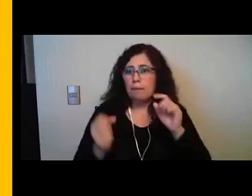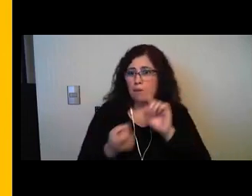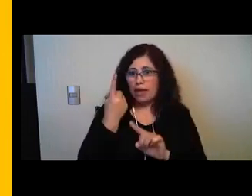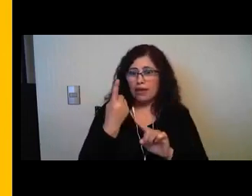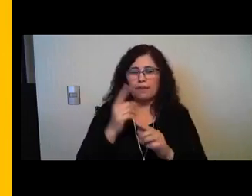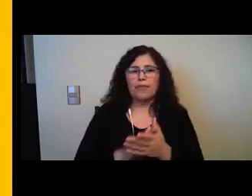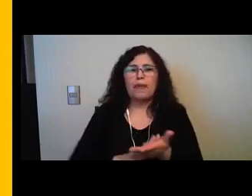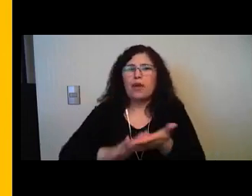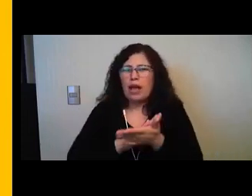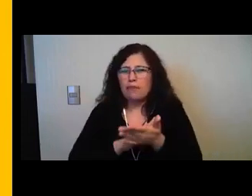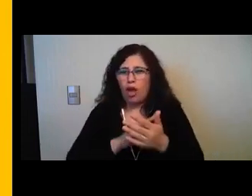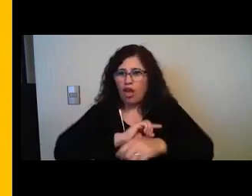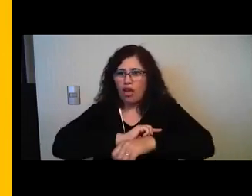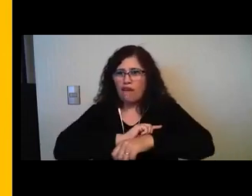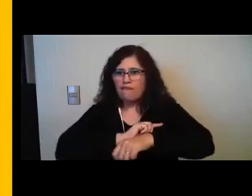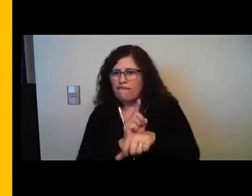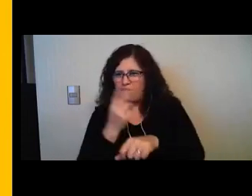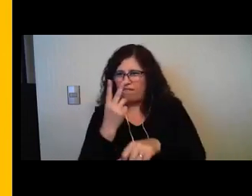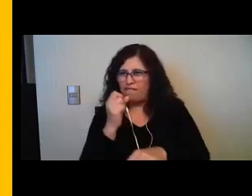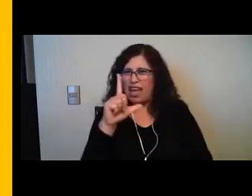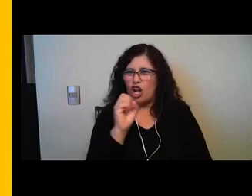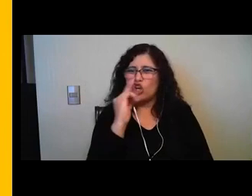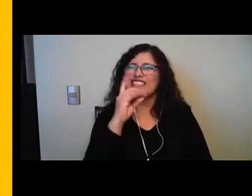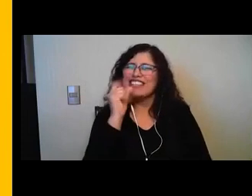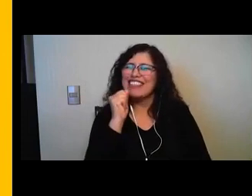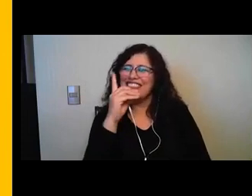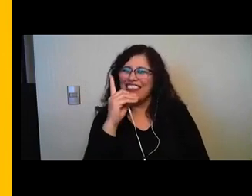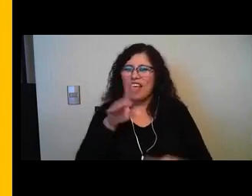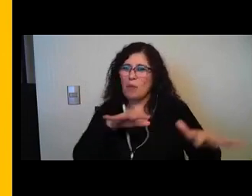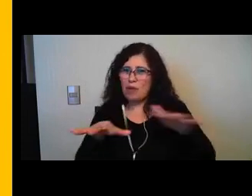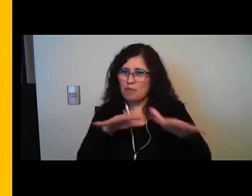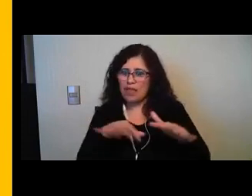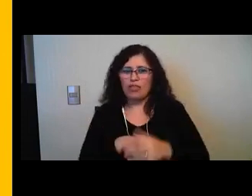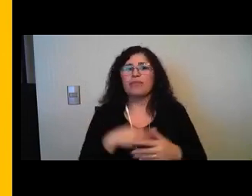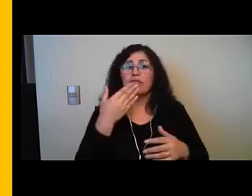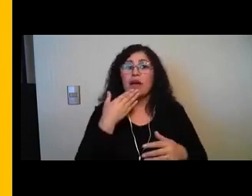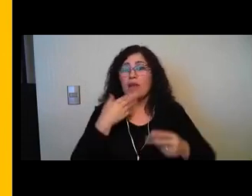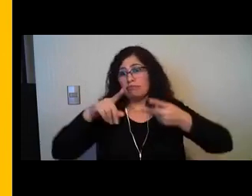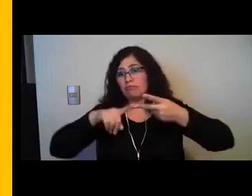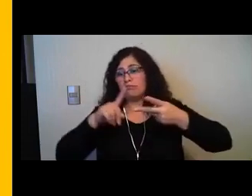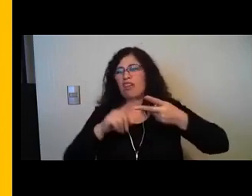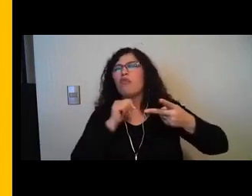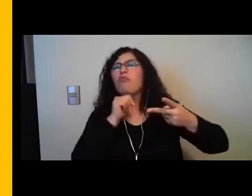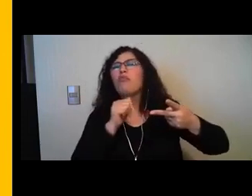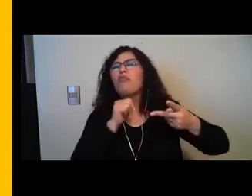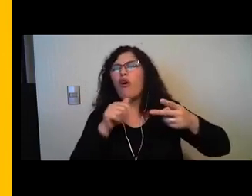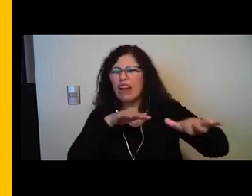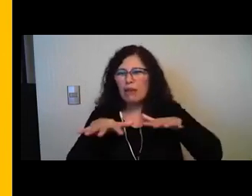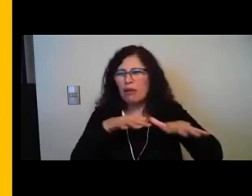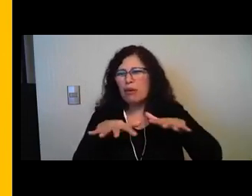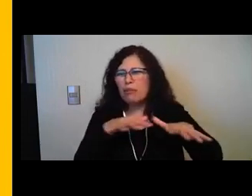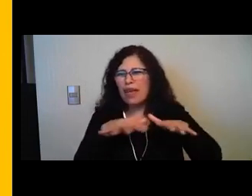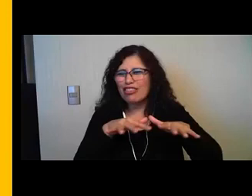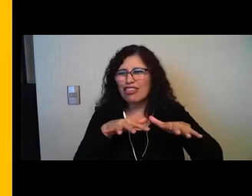de los movimientos, ¿cierto? Y la cinesia como una pobreza de los movimientos espontáneos, como la falta de